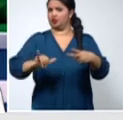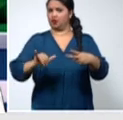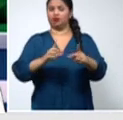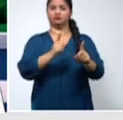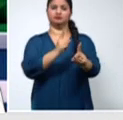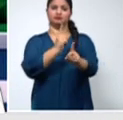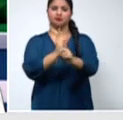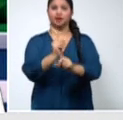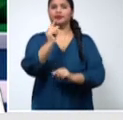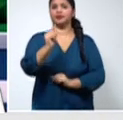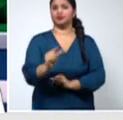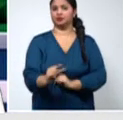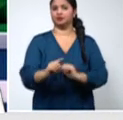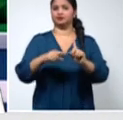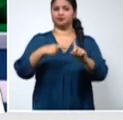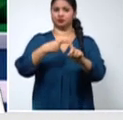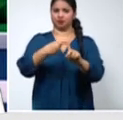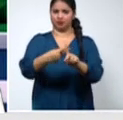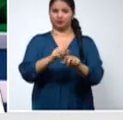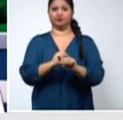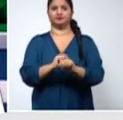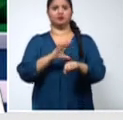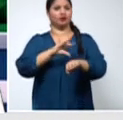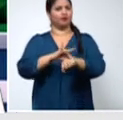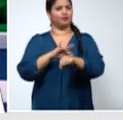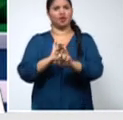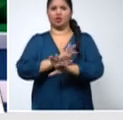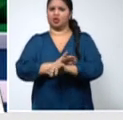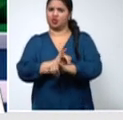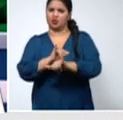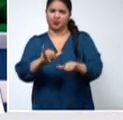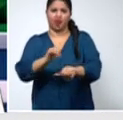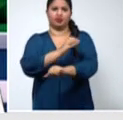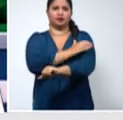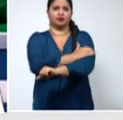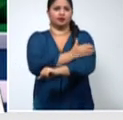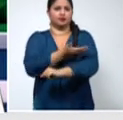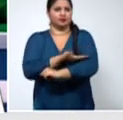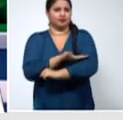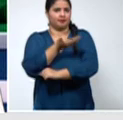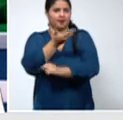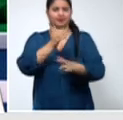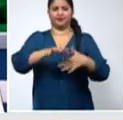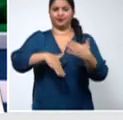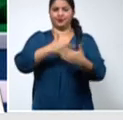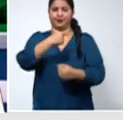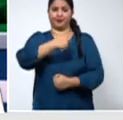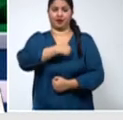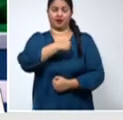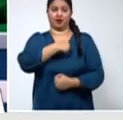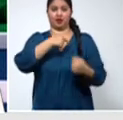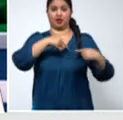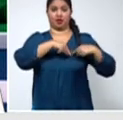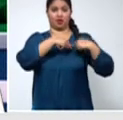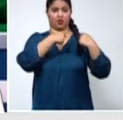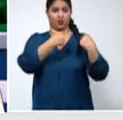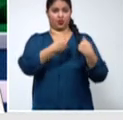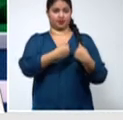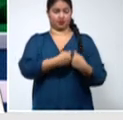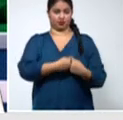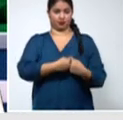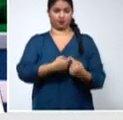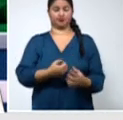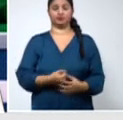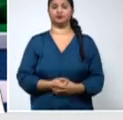Esta con antecedentes de hipertensión arterial, cardiopatía isquémica y lamentablemente un